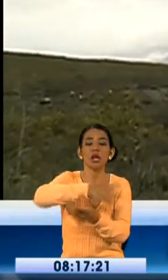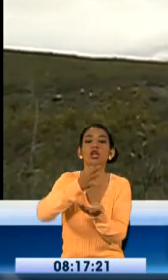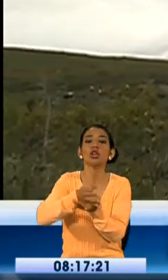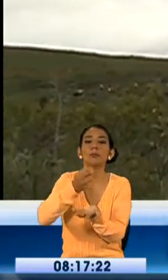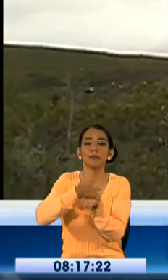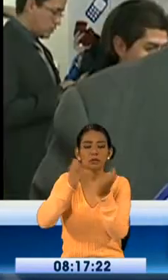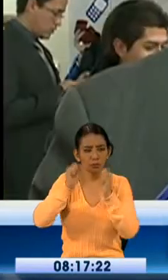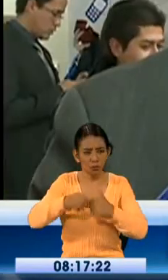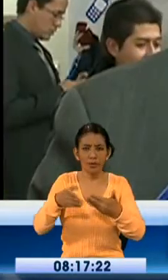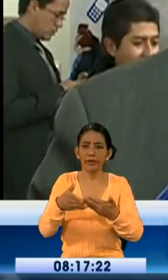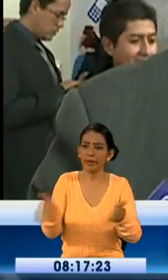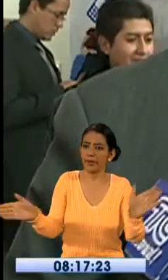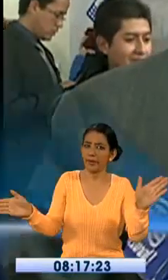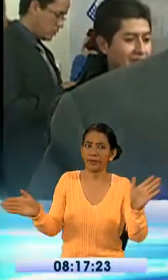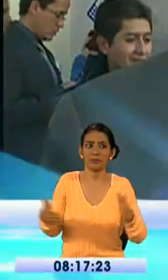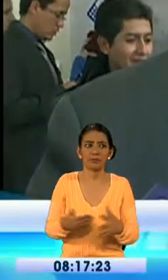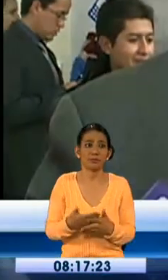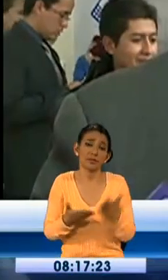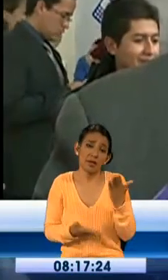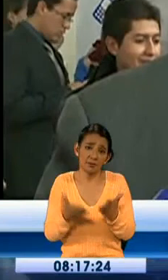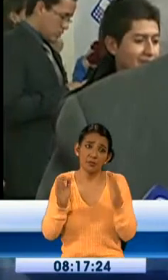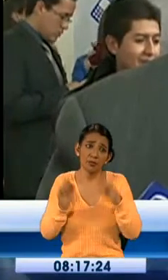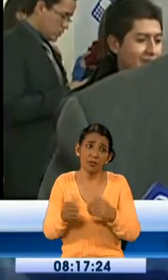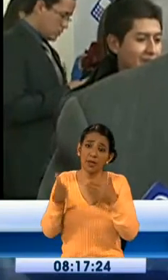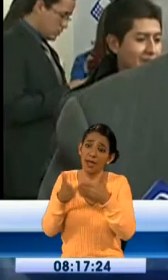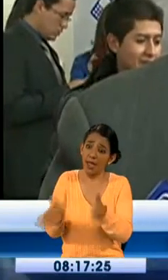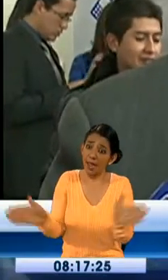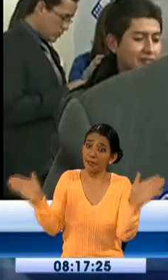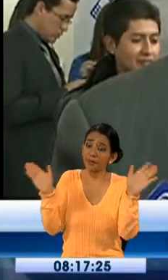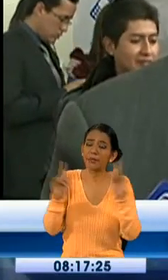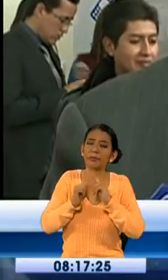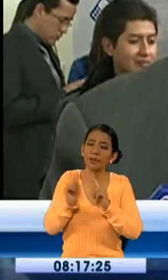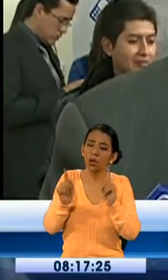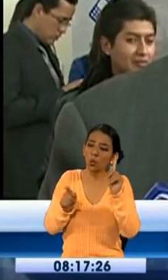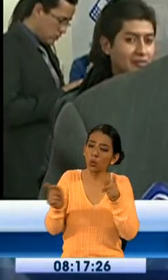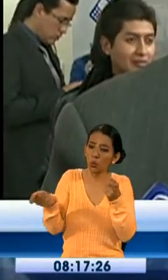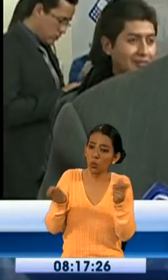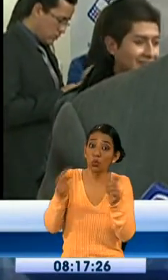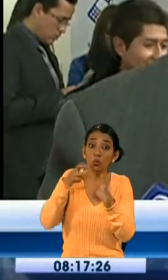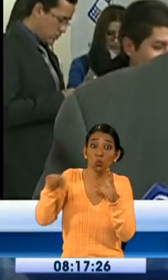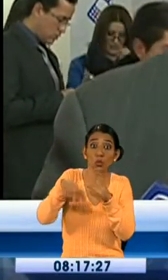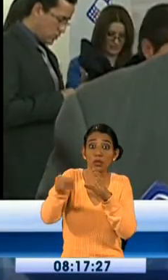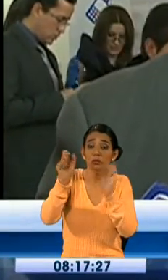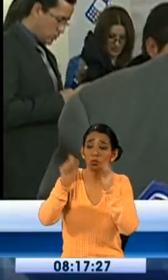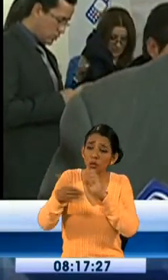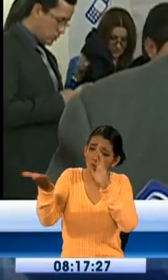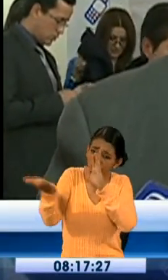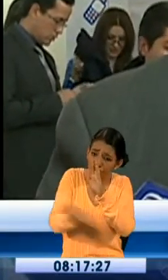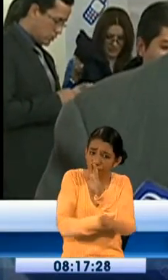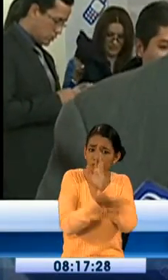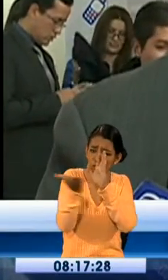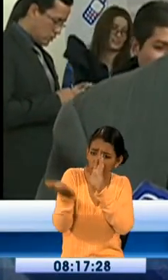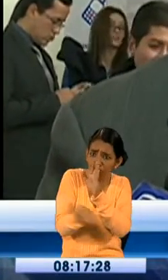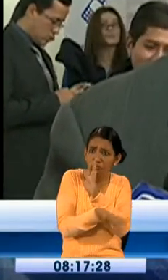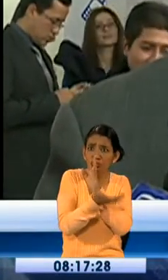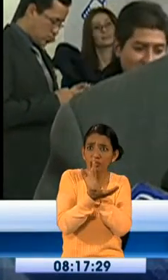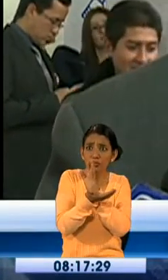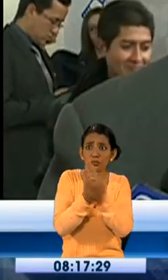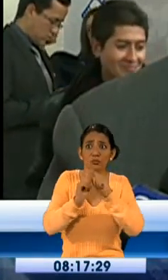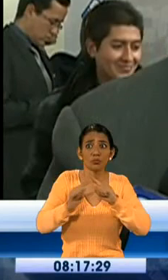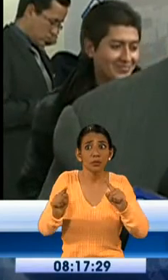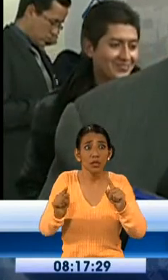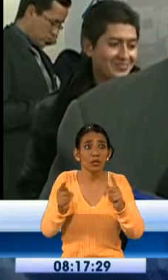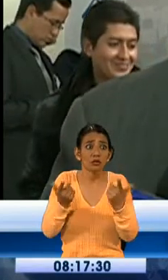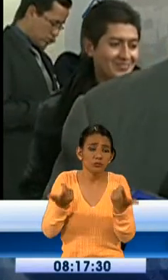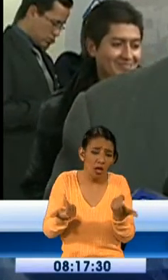semanas. Podemos ya pensar en abrirlo con cierta restricción para que los turistas puedan acceder. Y también se ha pensado, ya se están haciendo los